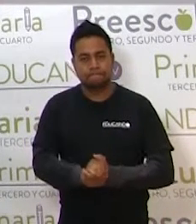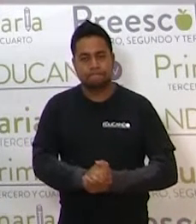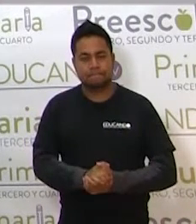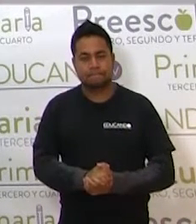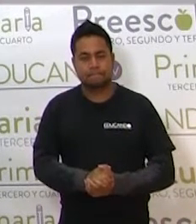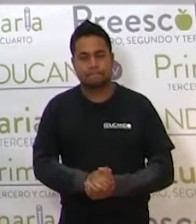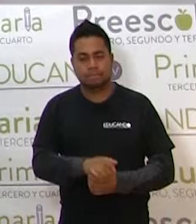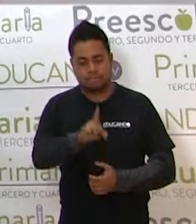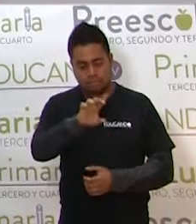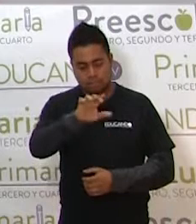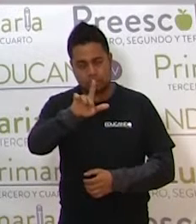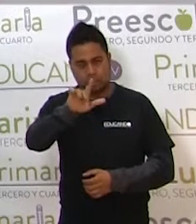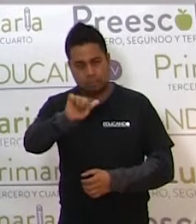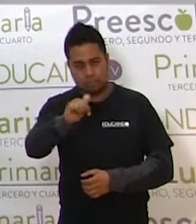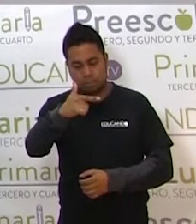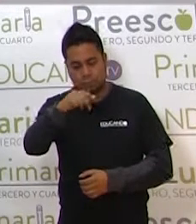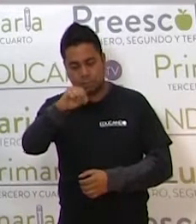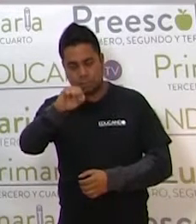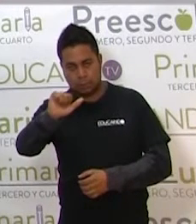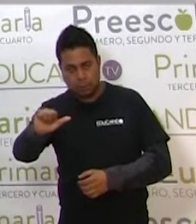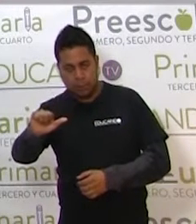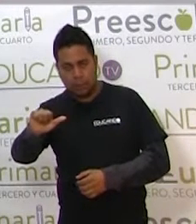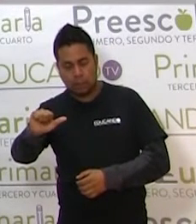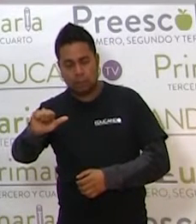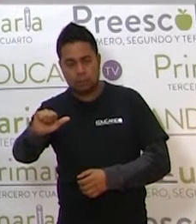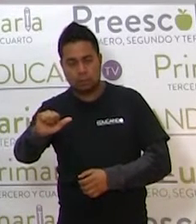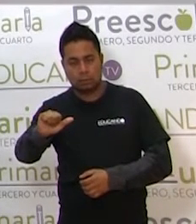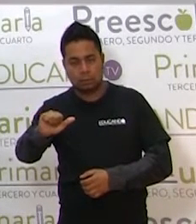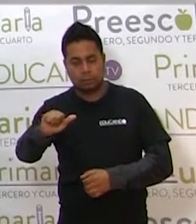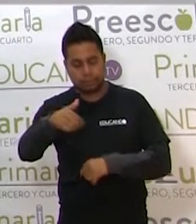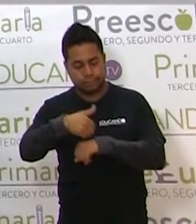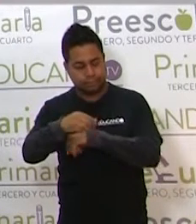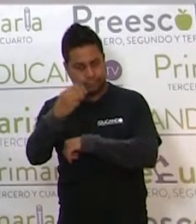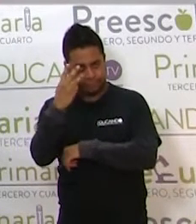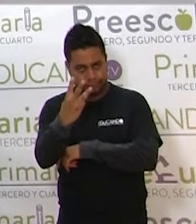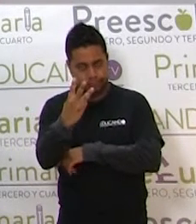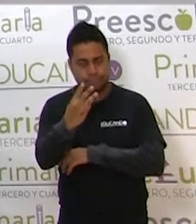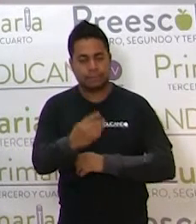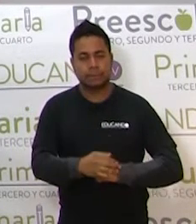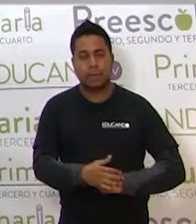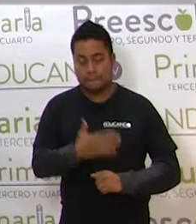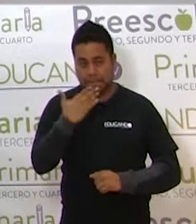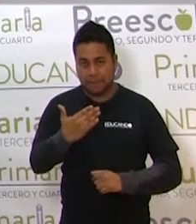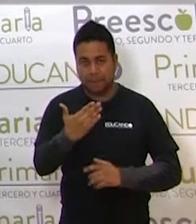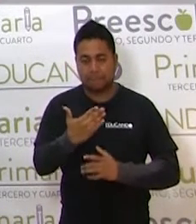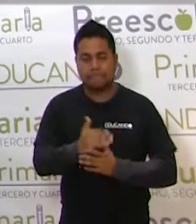la guau estrés bien